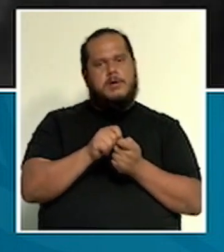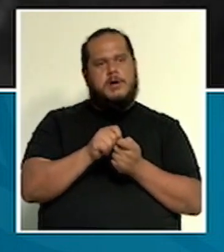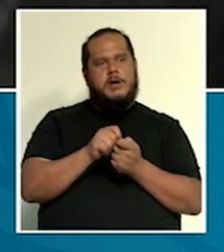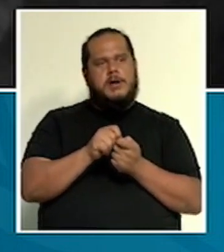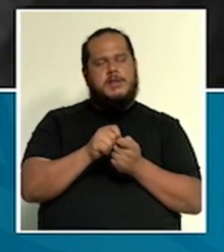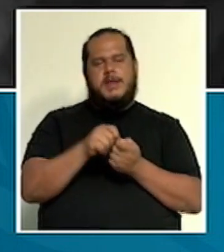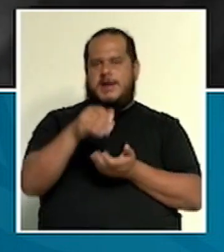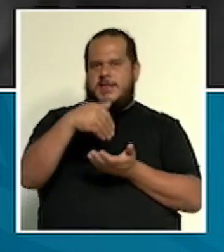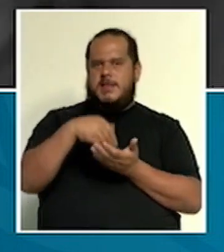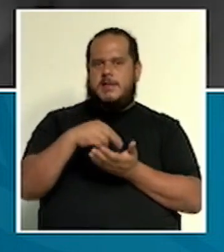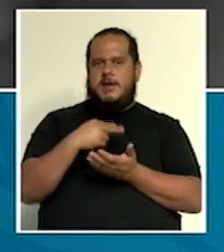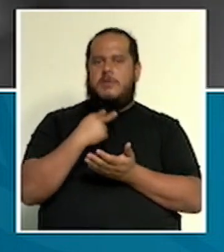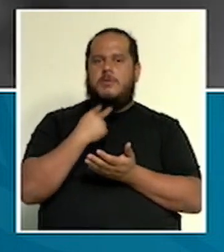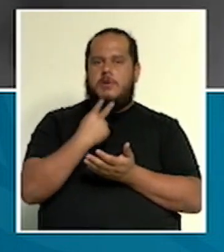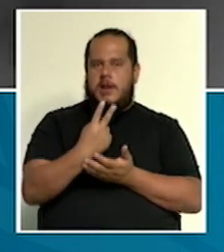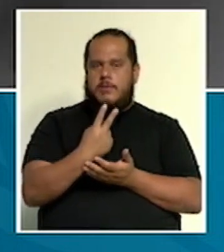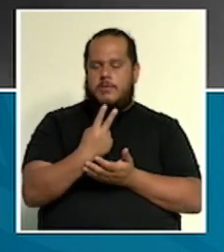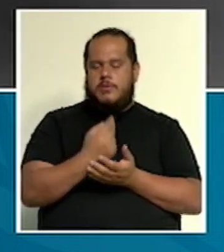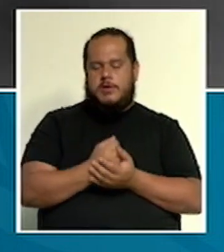centrando la voz